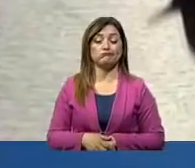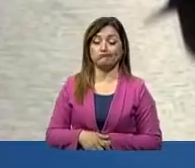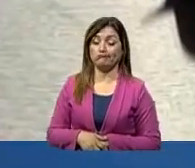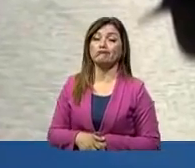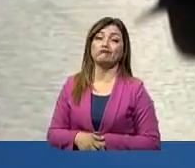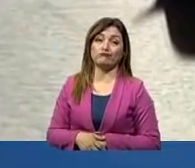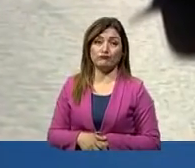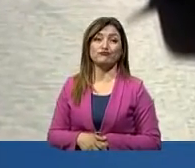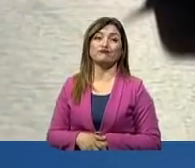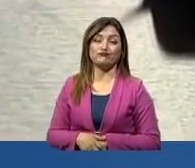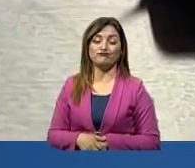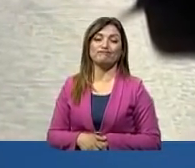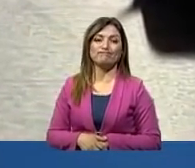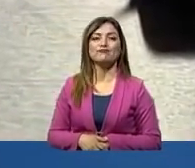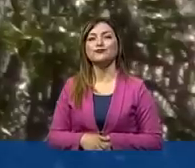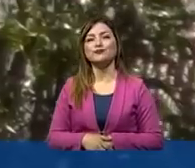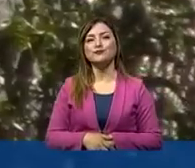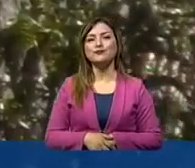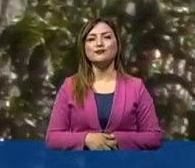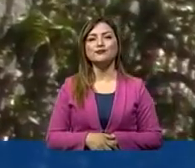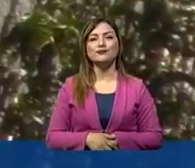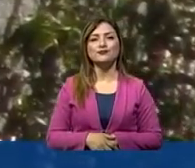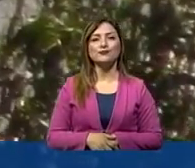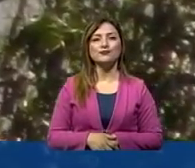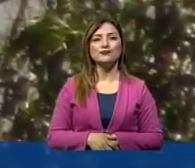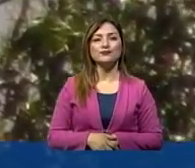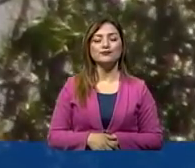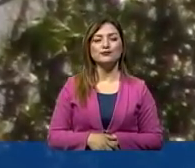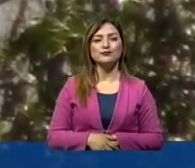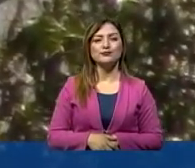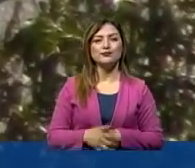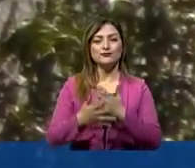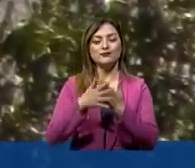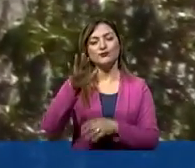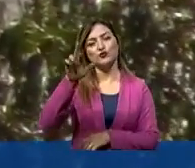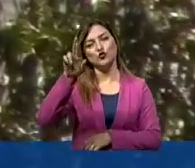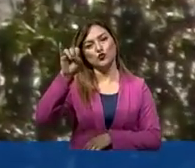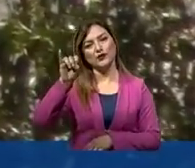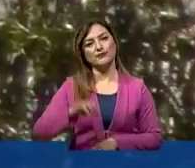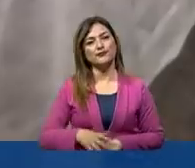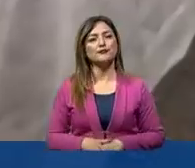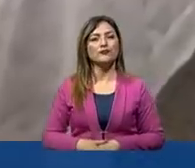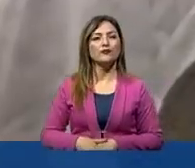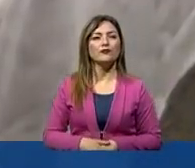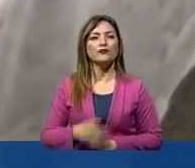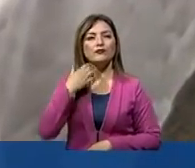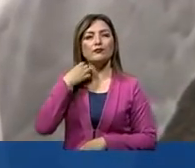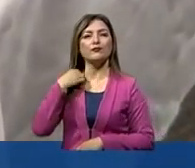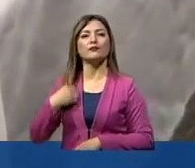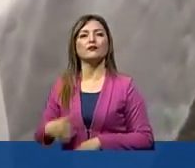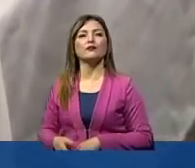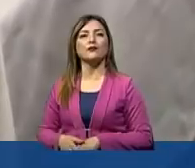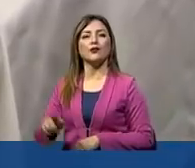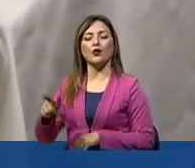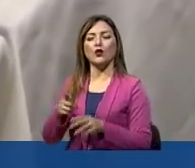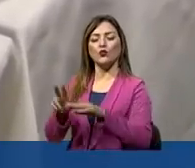alcance, encontró la Policía Nacional en las requisas realizadas en el Centro de Privación de Libertad de Turia, en Cuenca. Este armamento habría sido utilizado